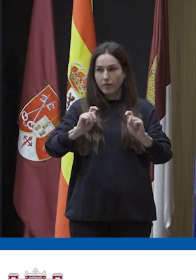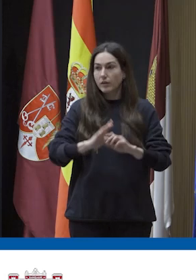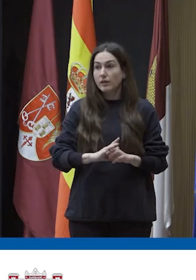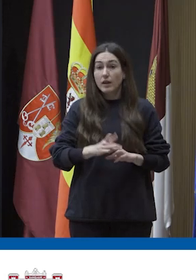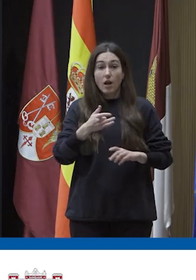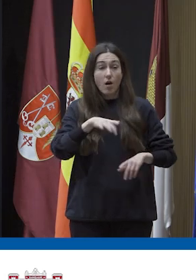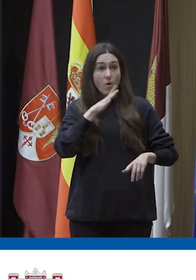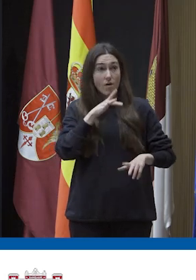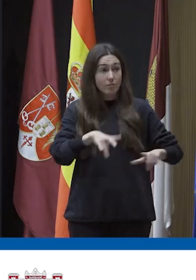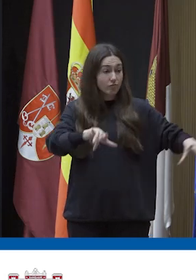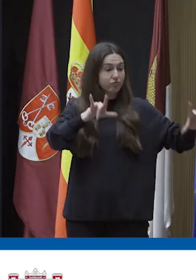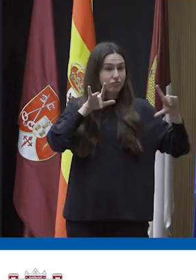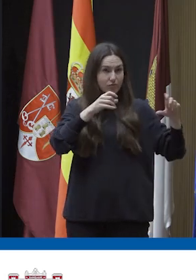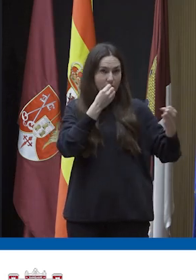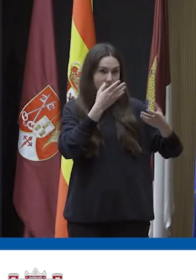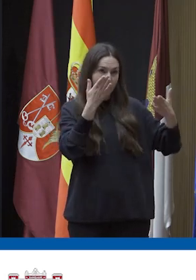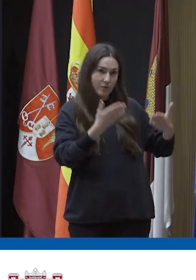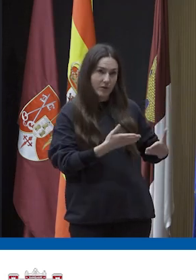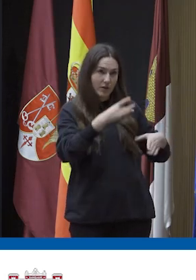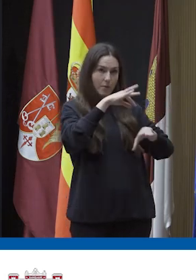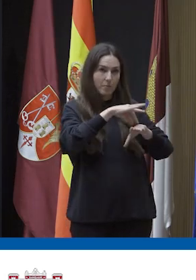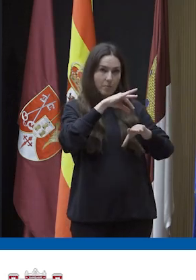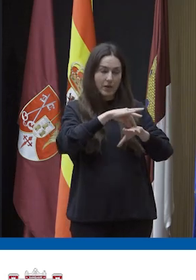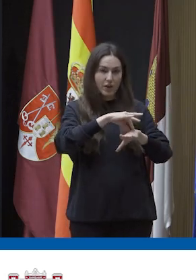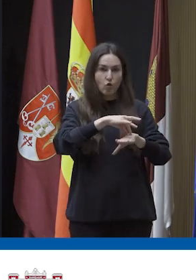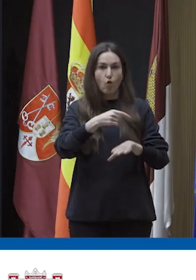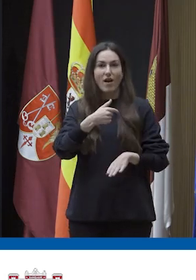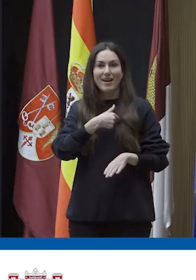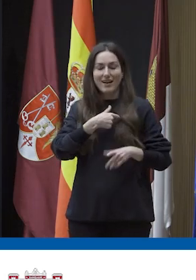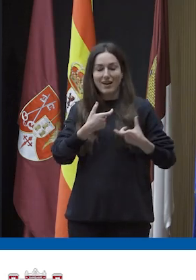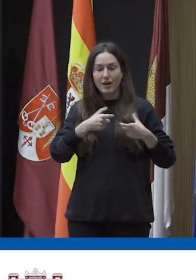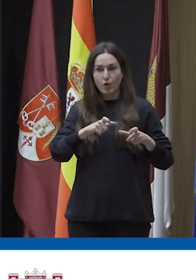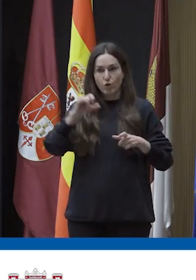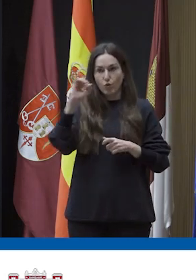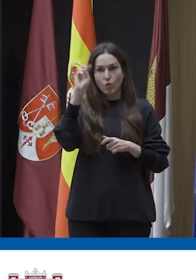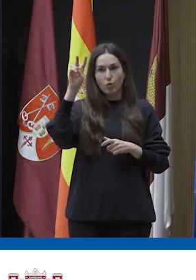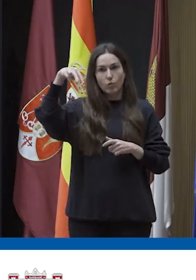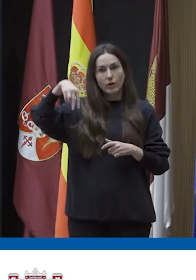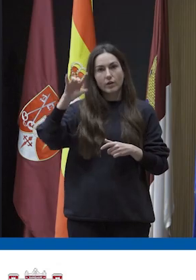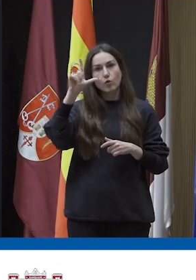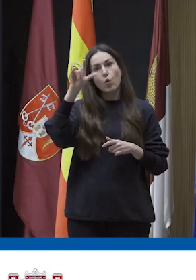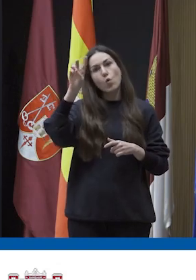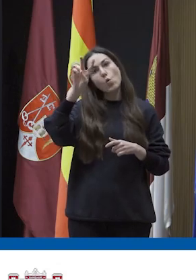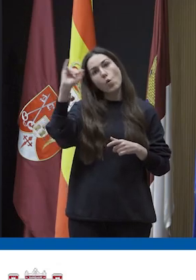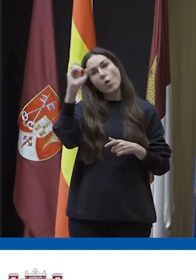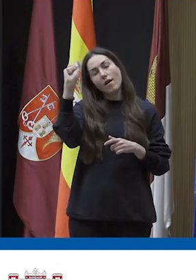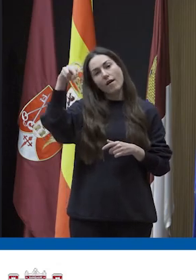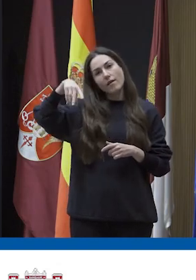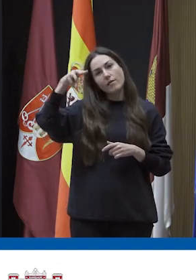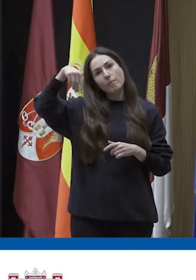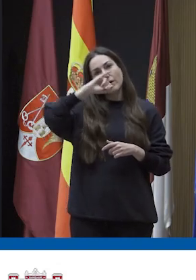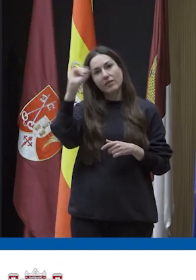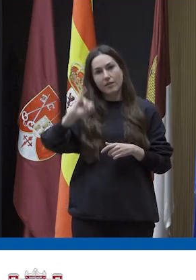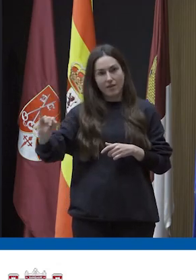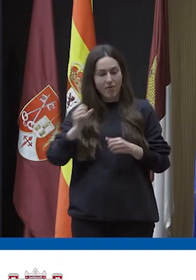nuestro protagonista de hoy, al médico cardiólogo Juan Luján Martínez. Bienvenido, muchísimas